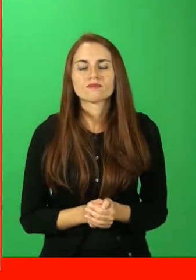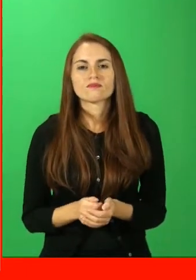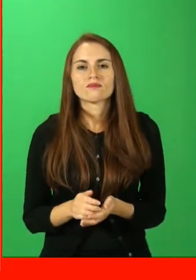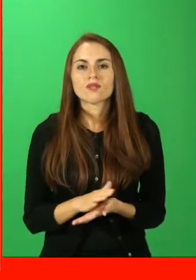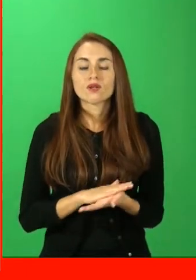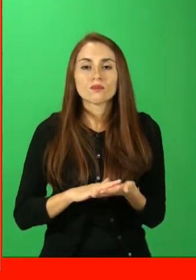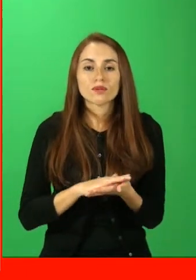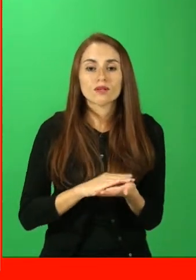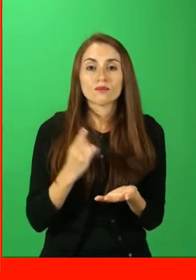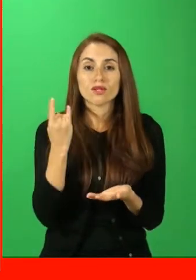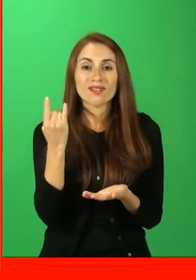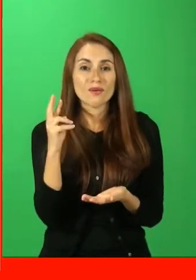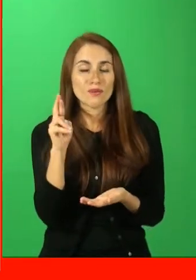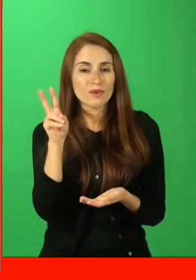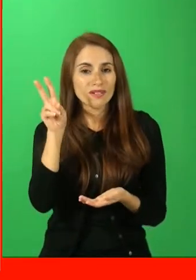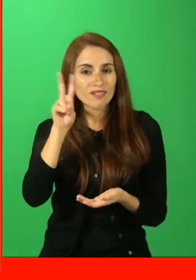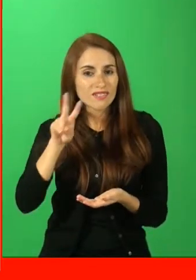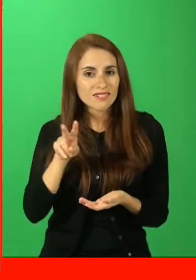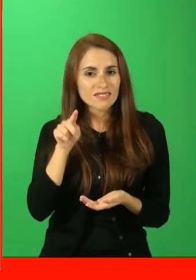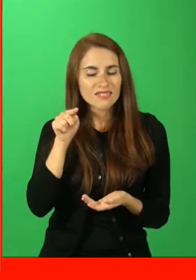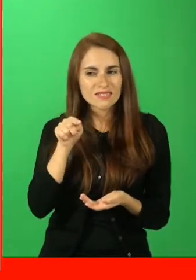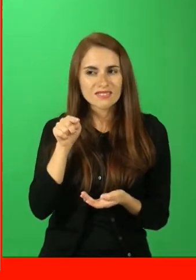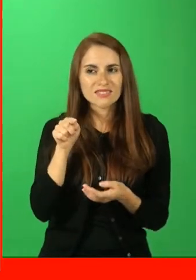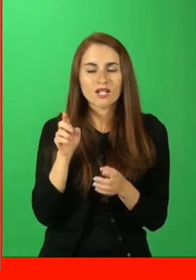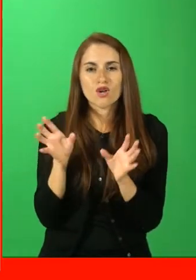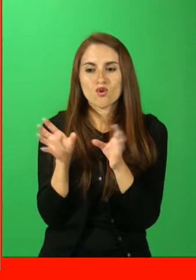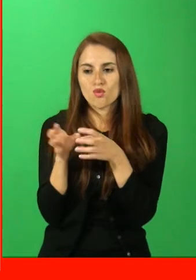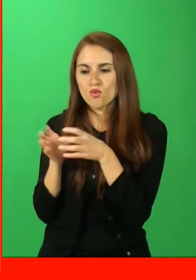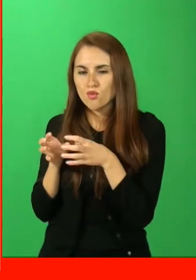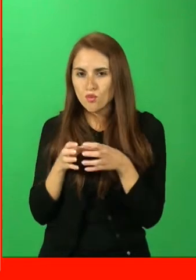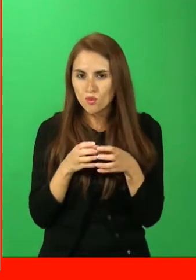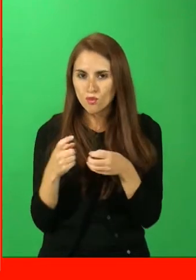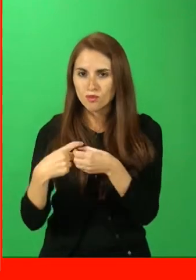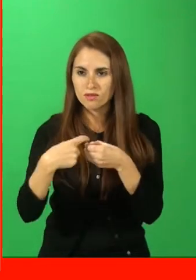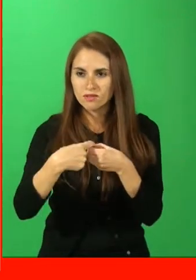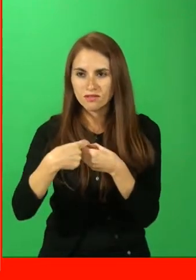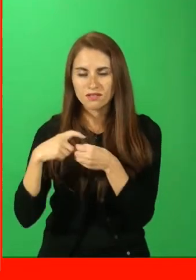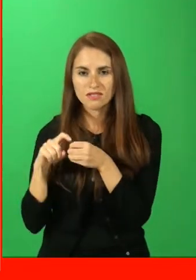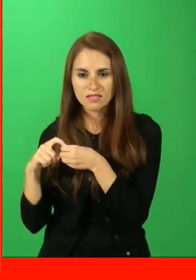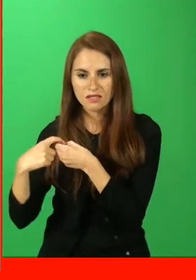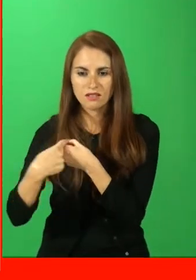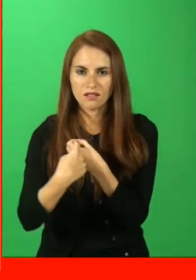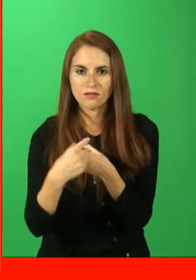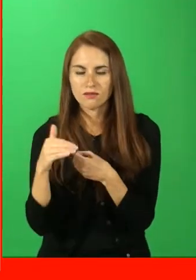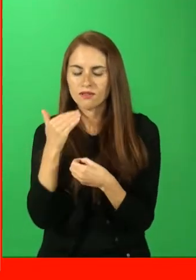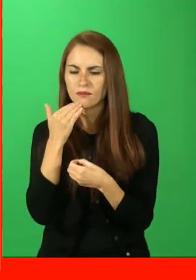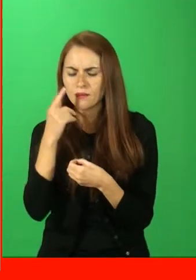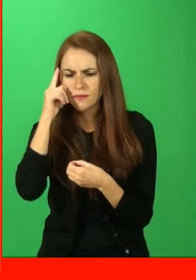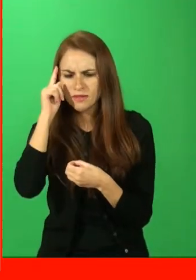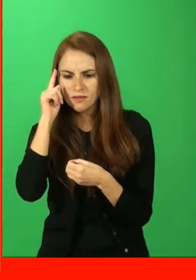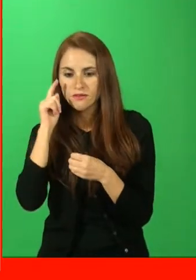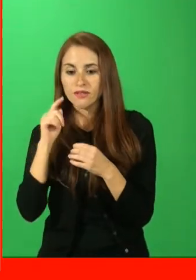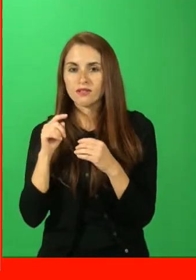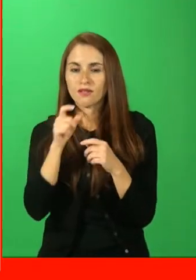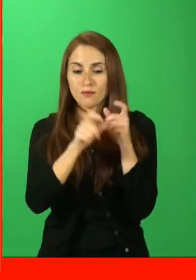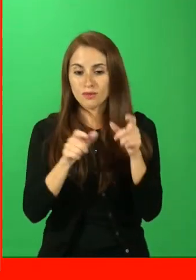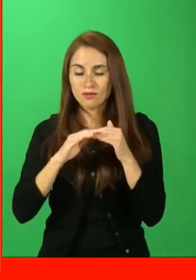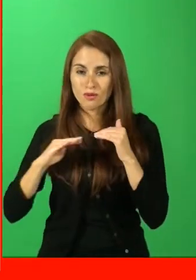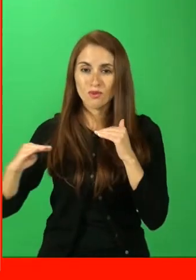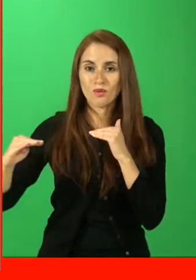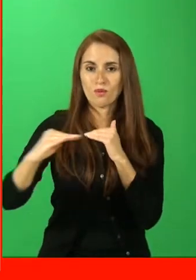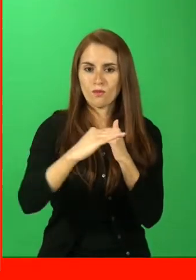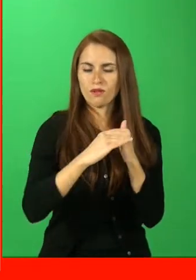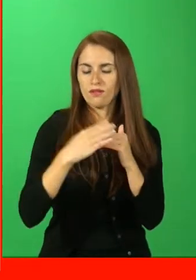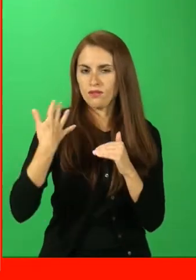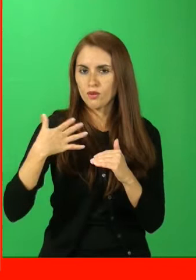Unión Soviética sirvió mucho para todas estas agrupaciones o sindicatos que también consideraron que la igualdad es el medio